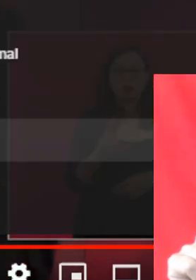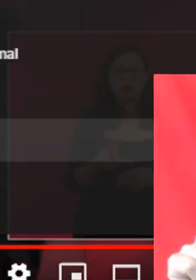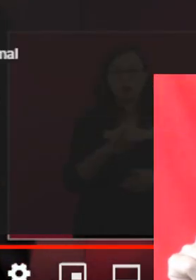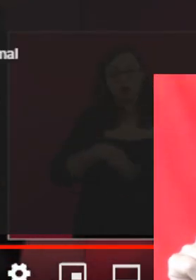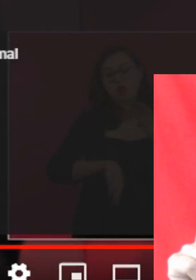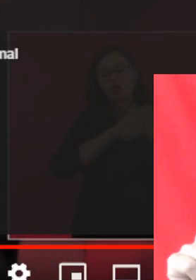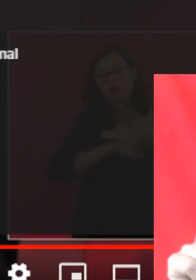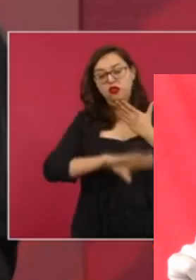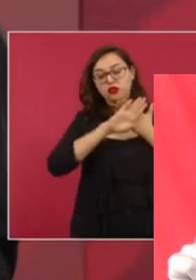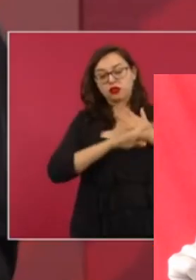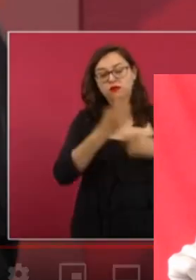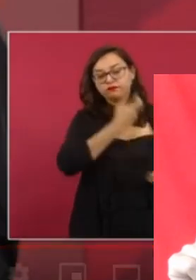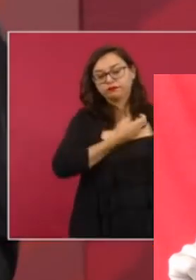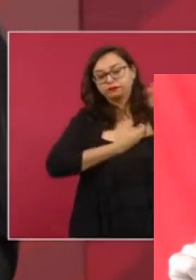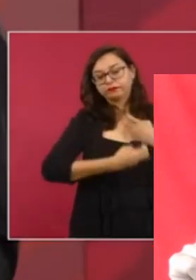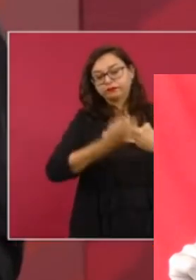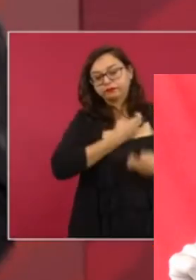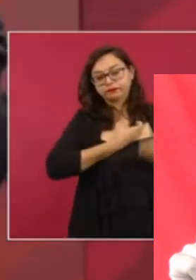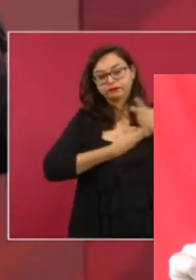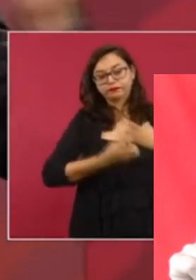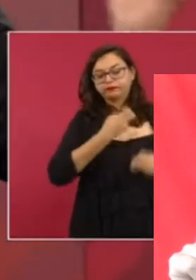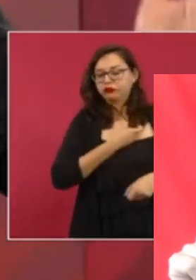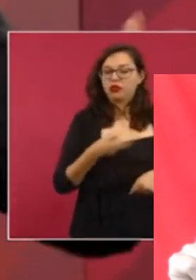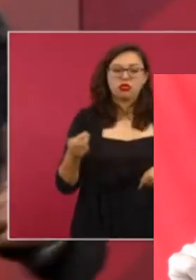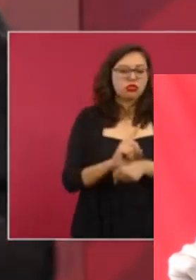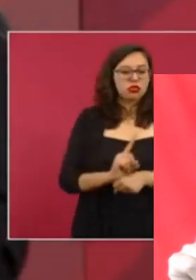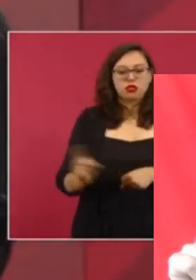diario,